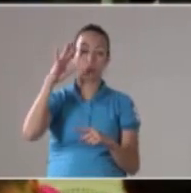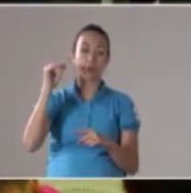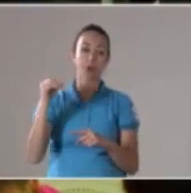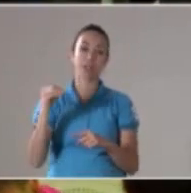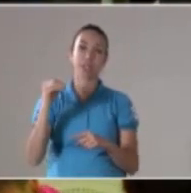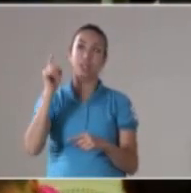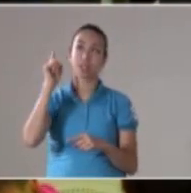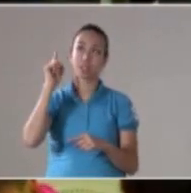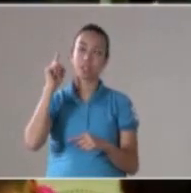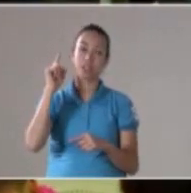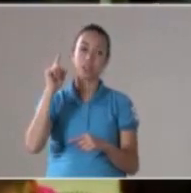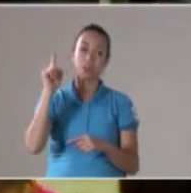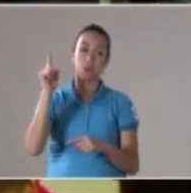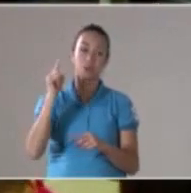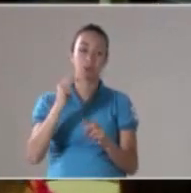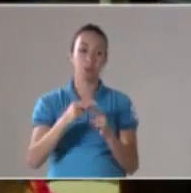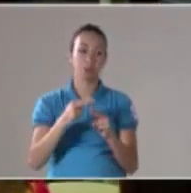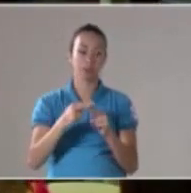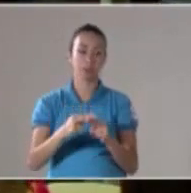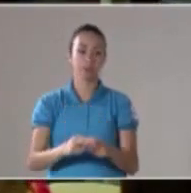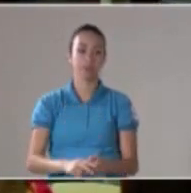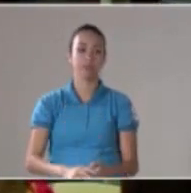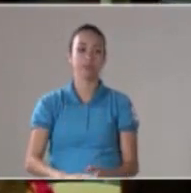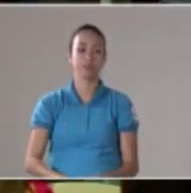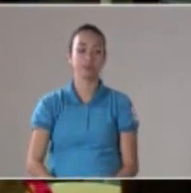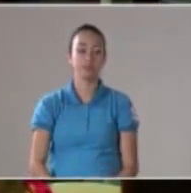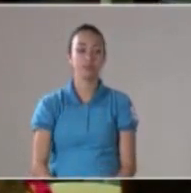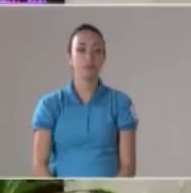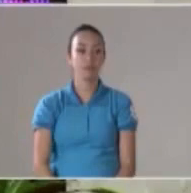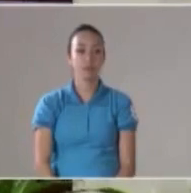que nosotros le cuidemos nada.